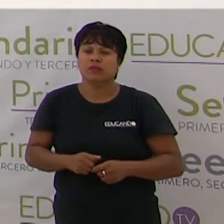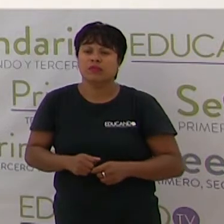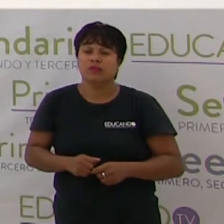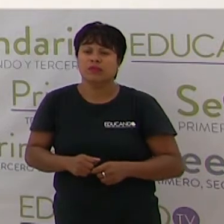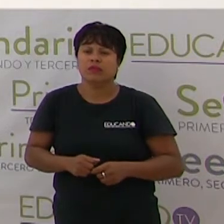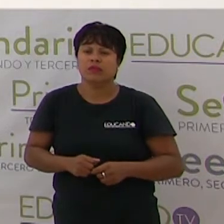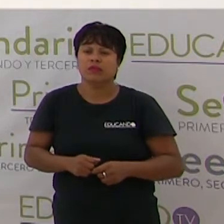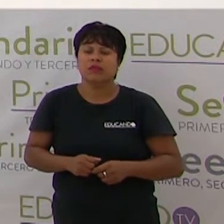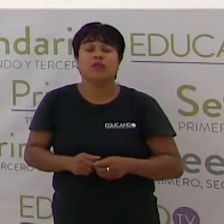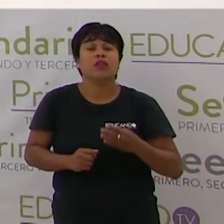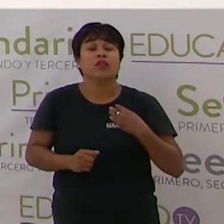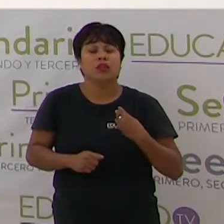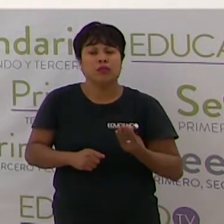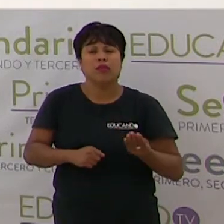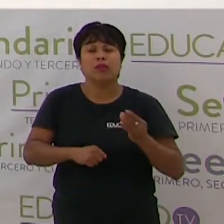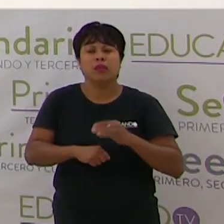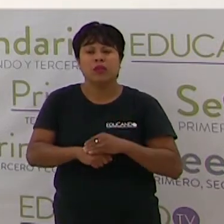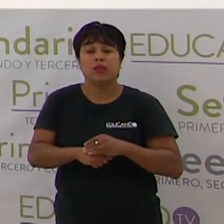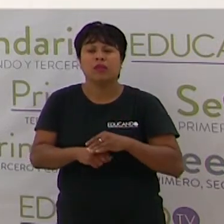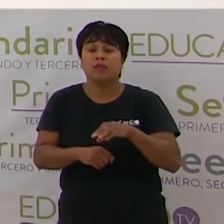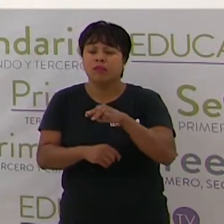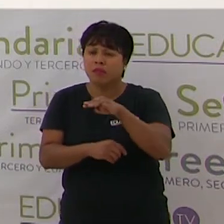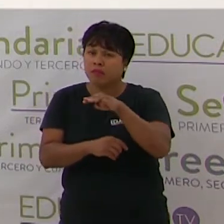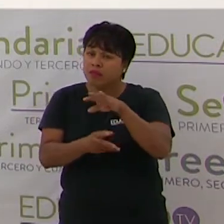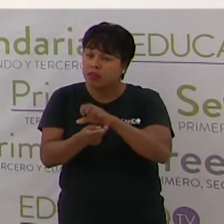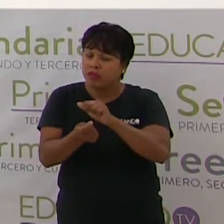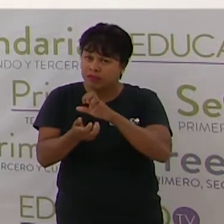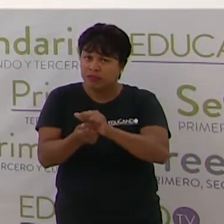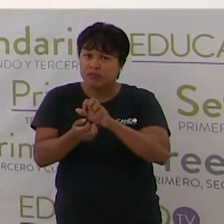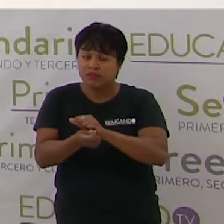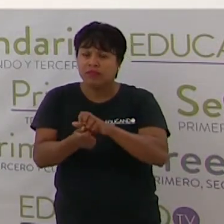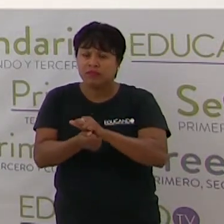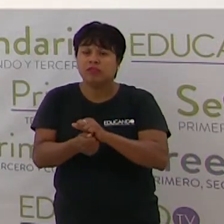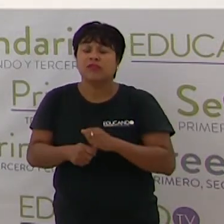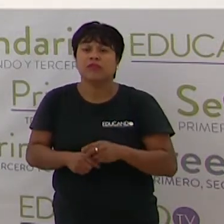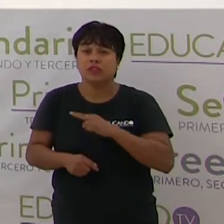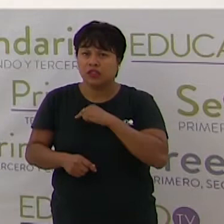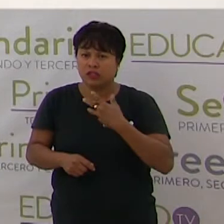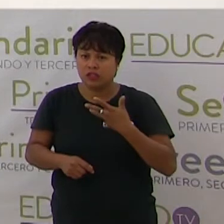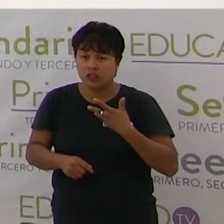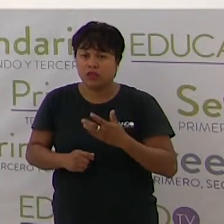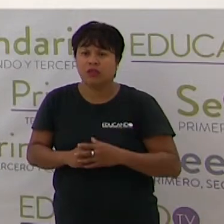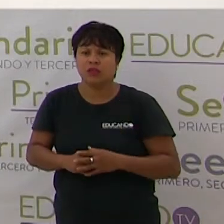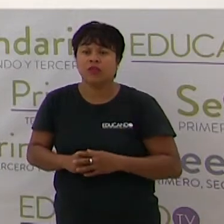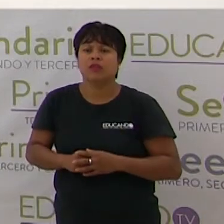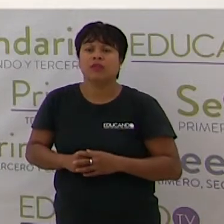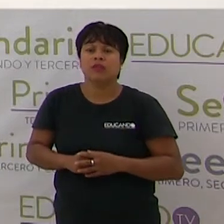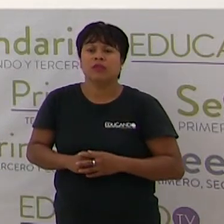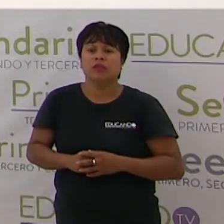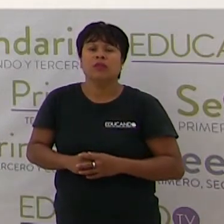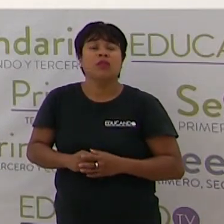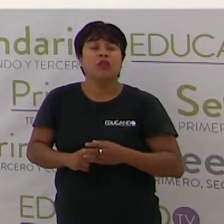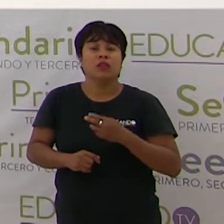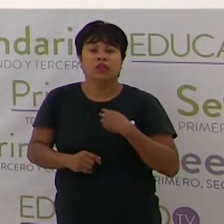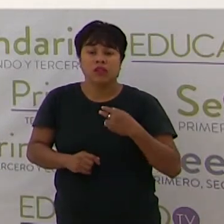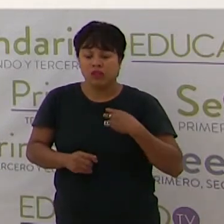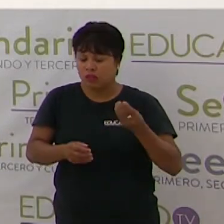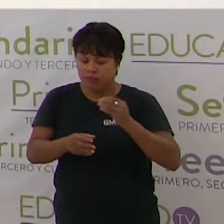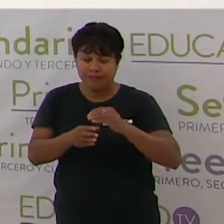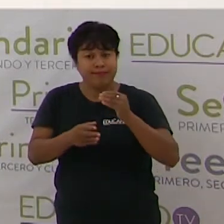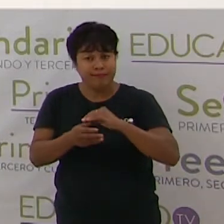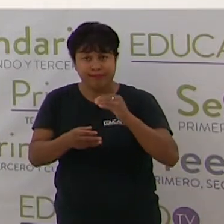Voy a agregar aquí masa o plastilina casera que tenemos aquí. Voy a empezar a rellenar